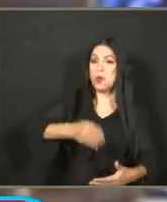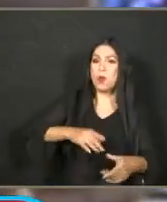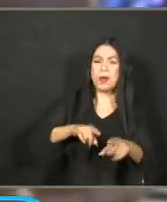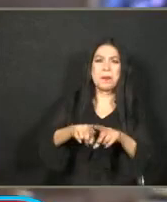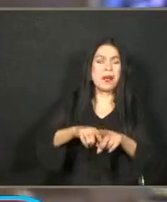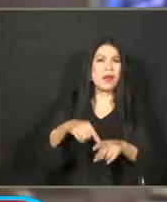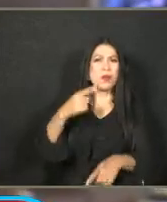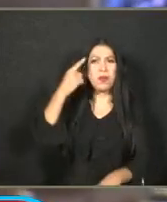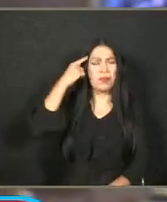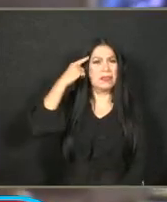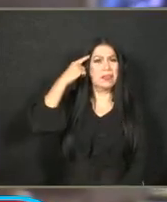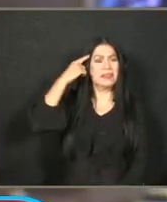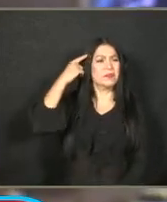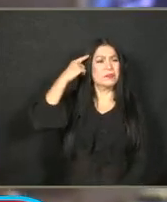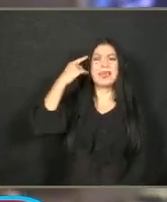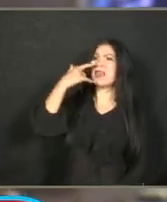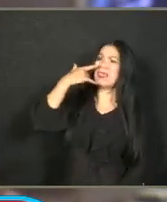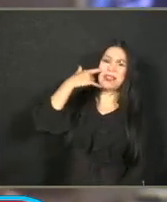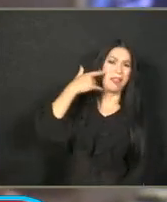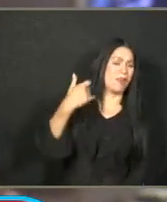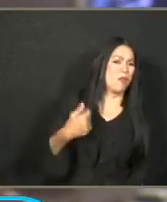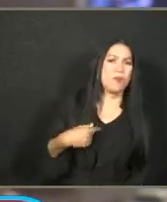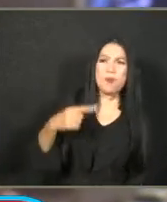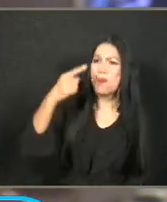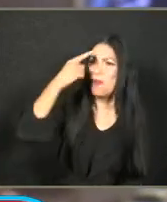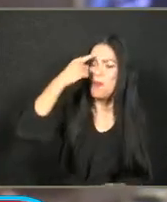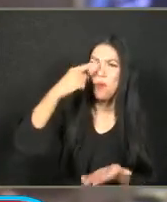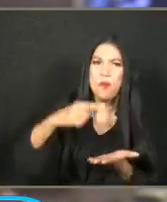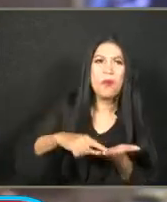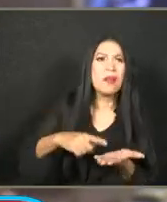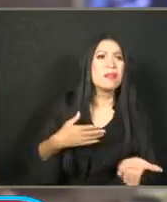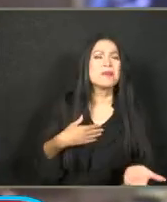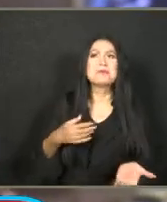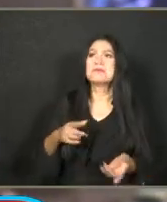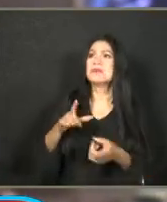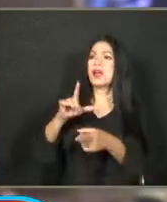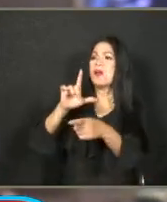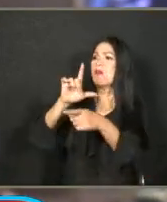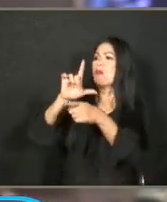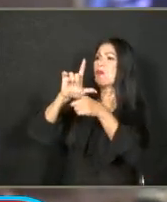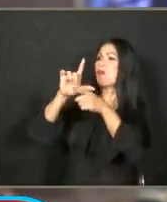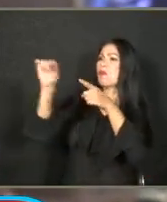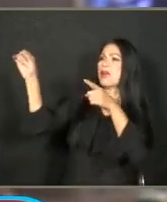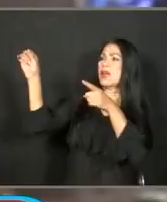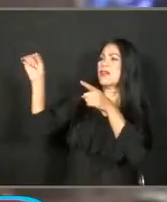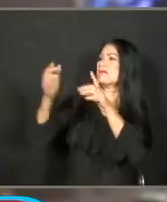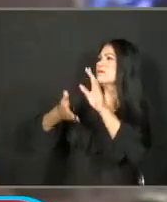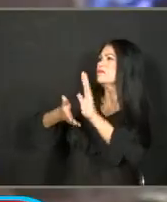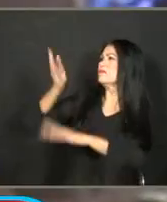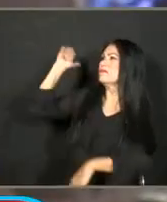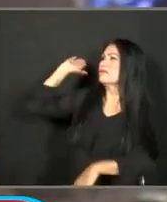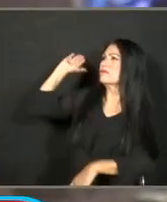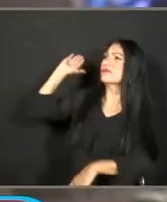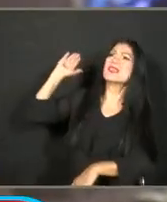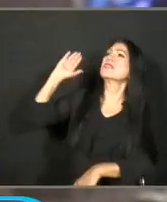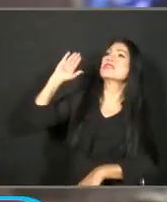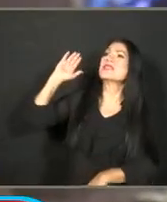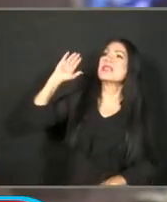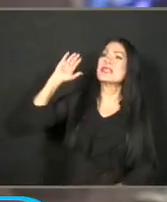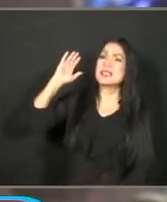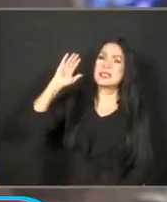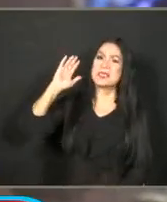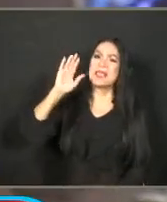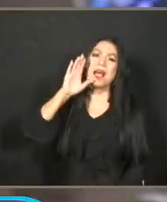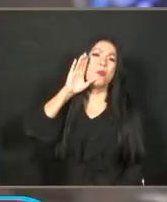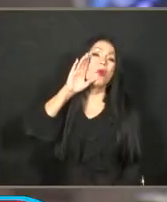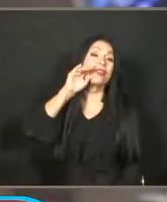no no lo hace para formar el mundo yo me fui para allá montemorelos la quinta ya sabrás del